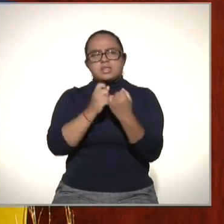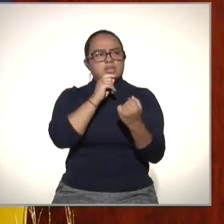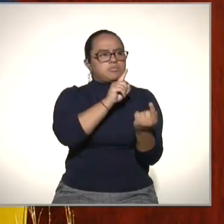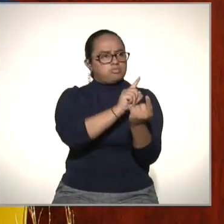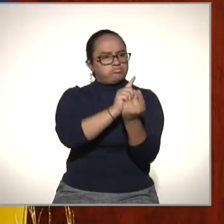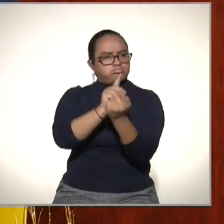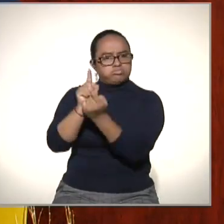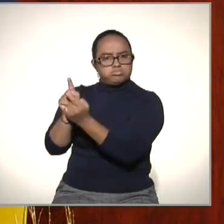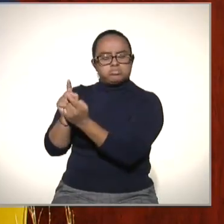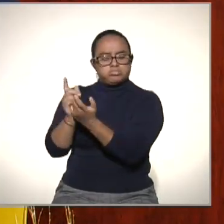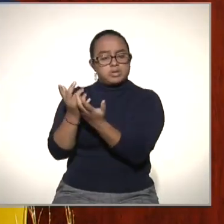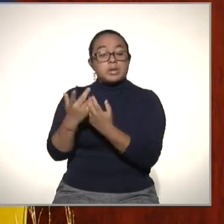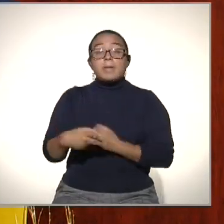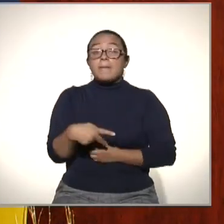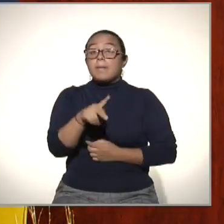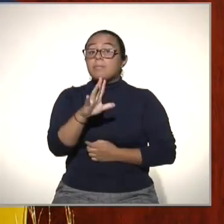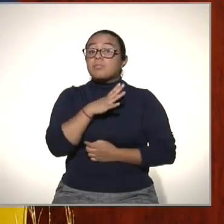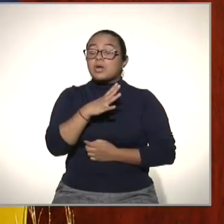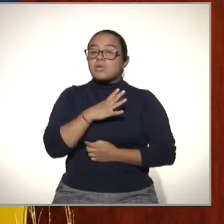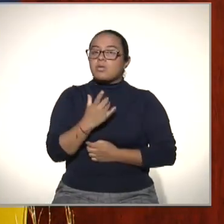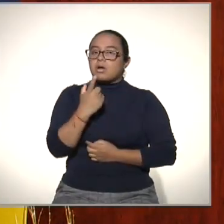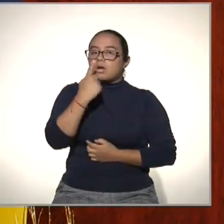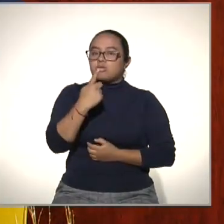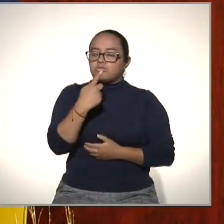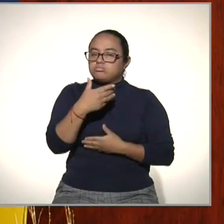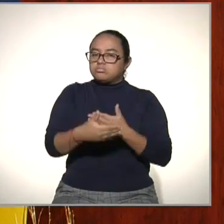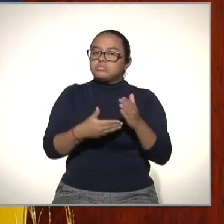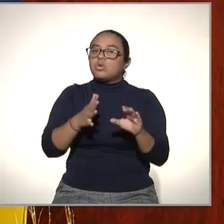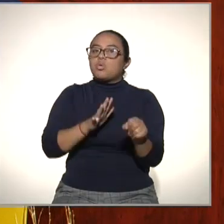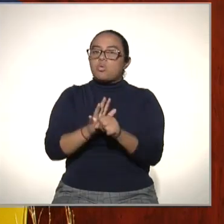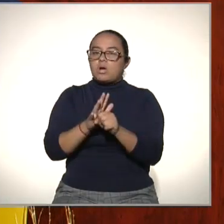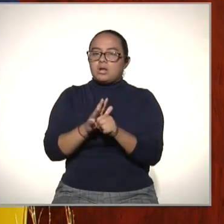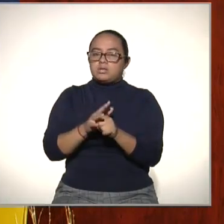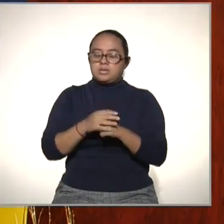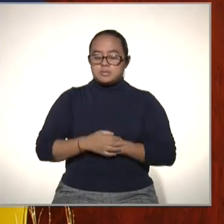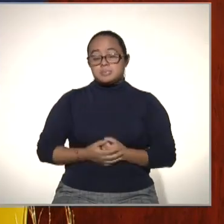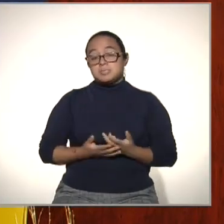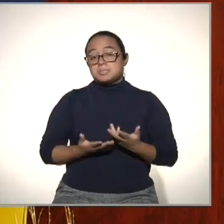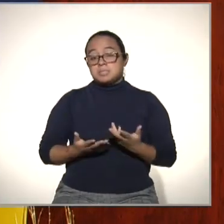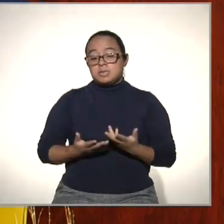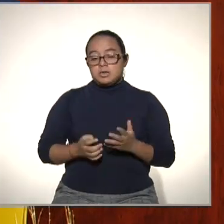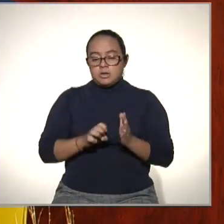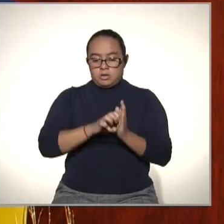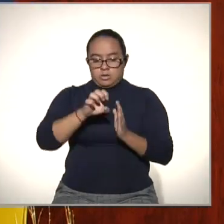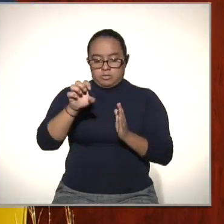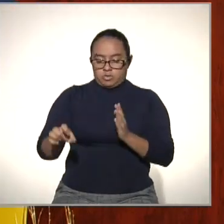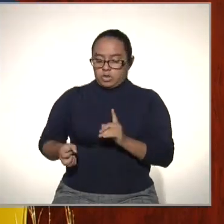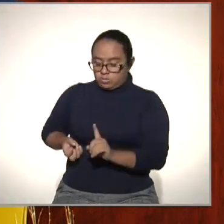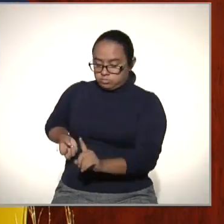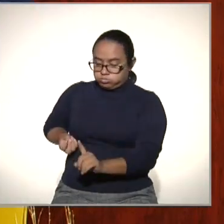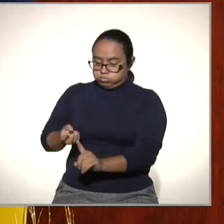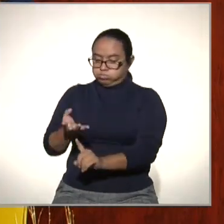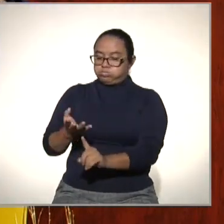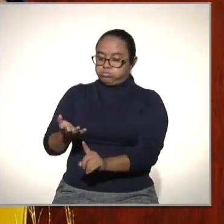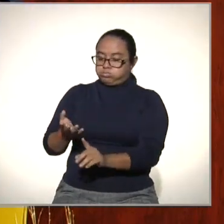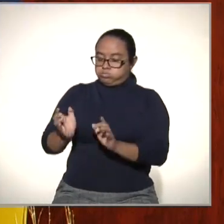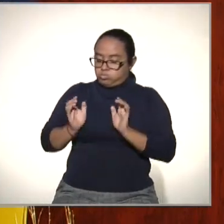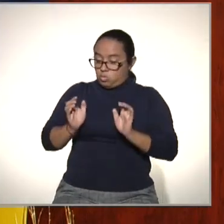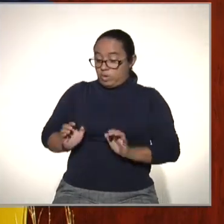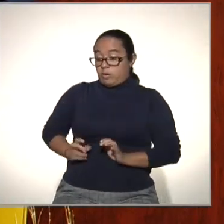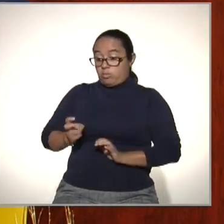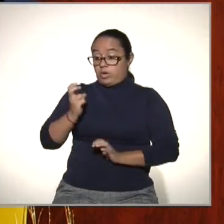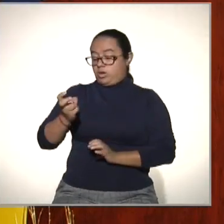un proceso que tiene que ver con las cargas valorativas, esta interpretación que le damos a los